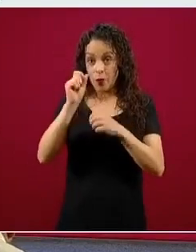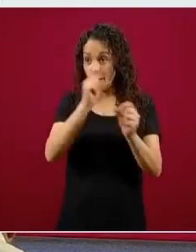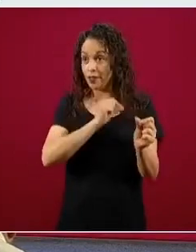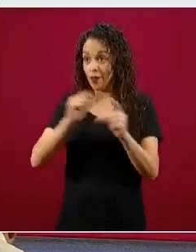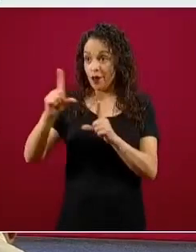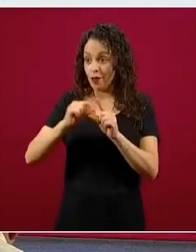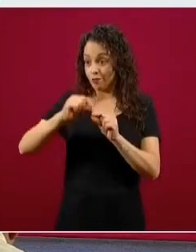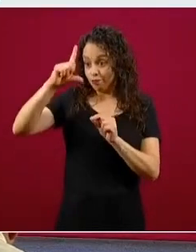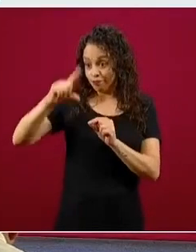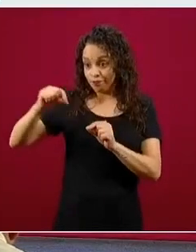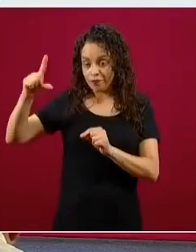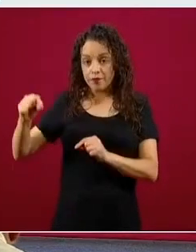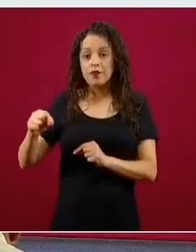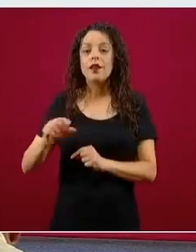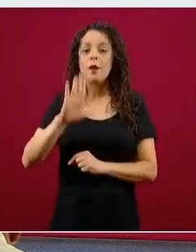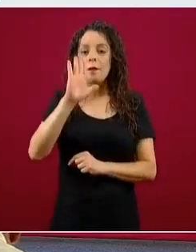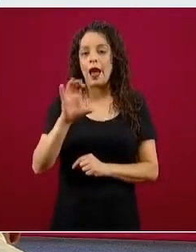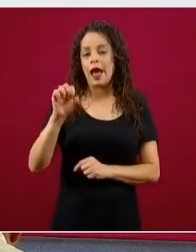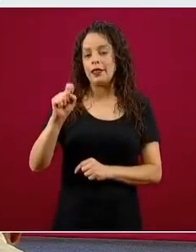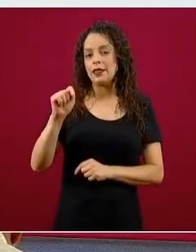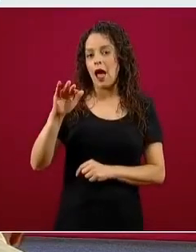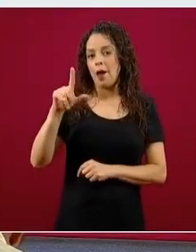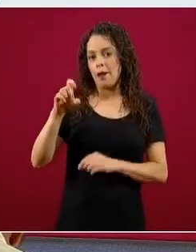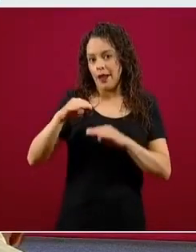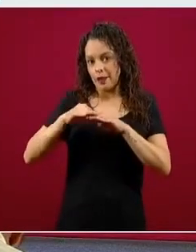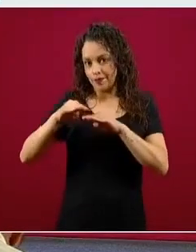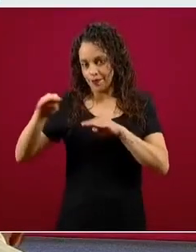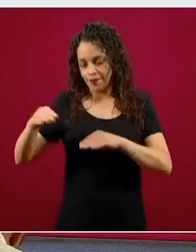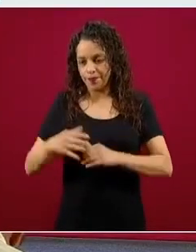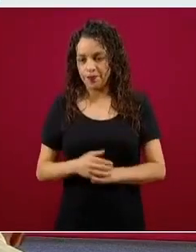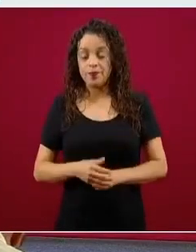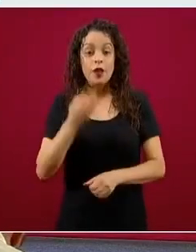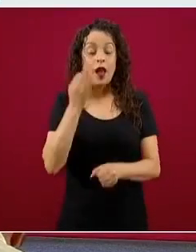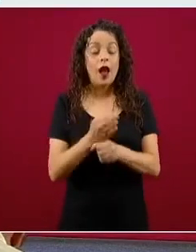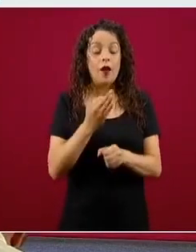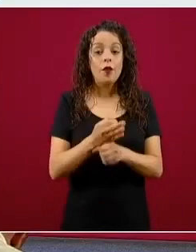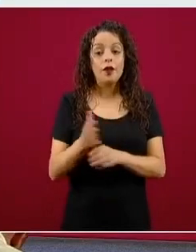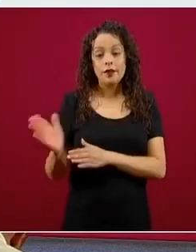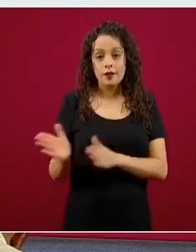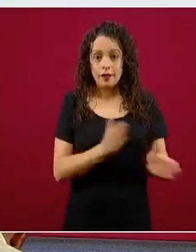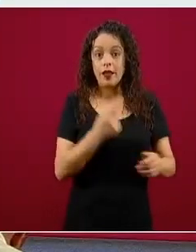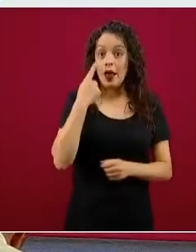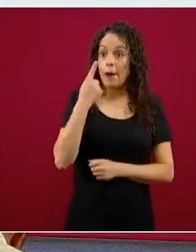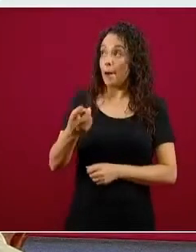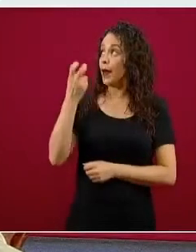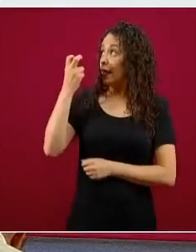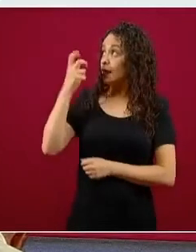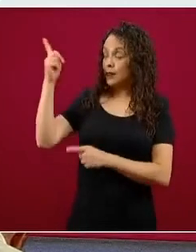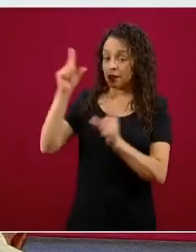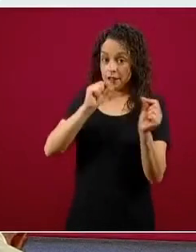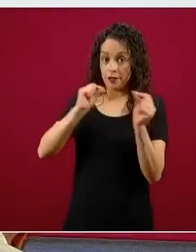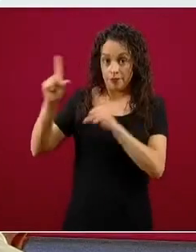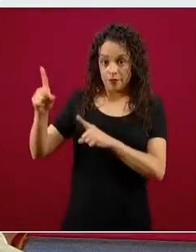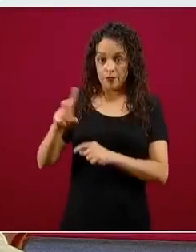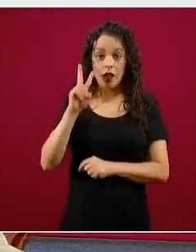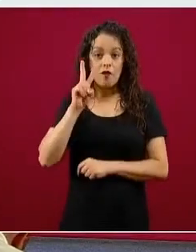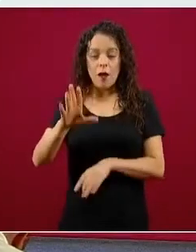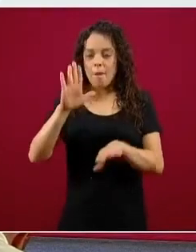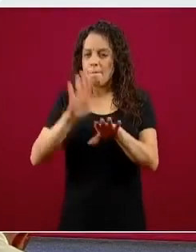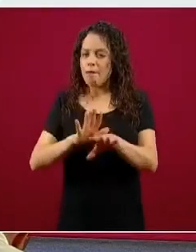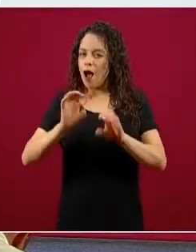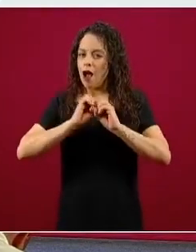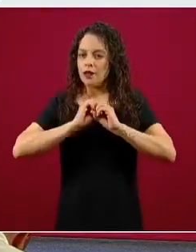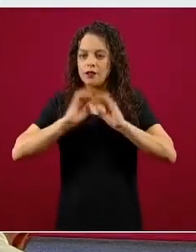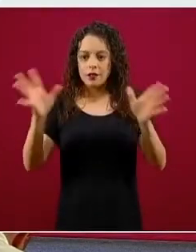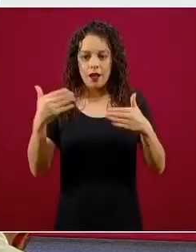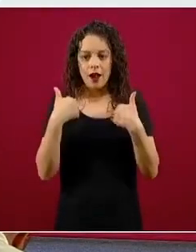Es la misma gráfica, pero ahora en forma de línea para visualizar de manera más clara y más elocuente. Aquí